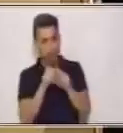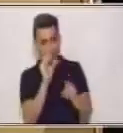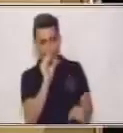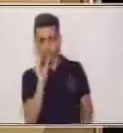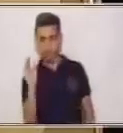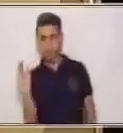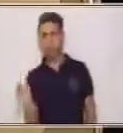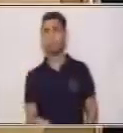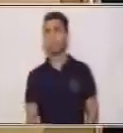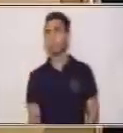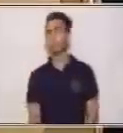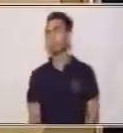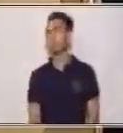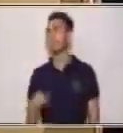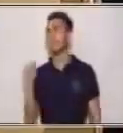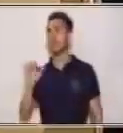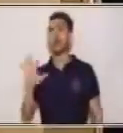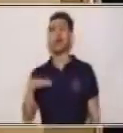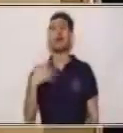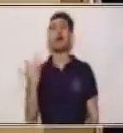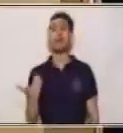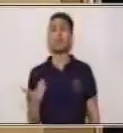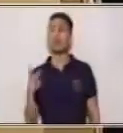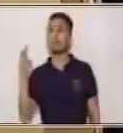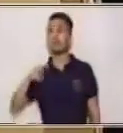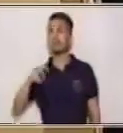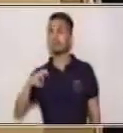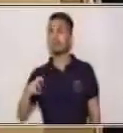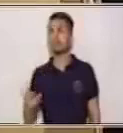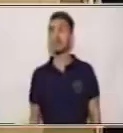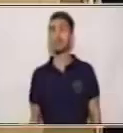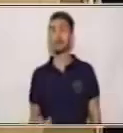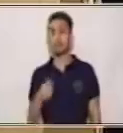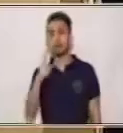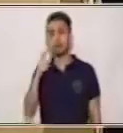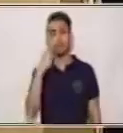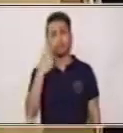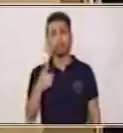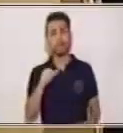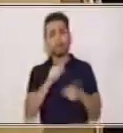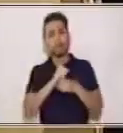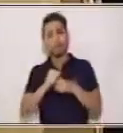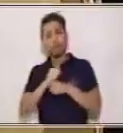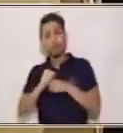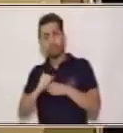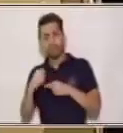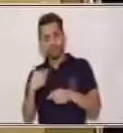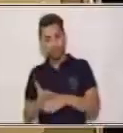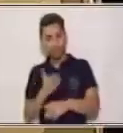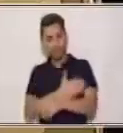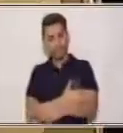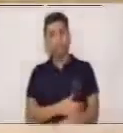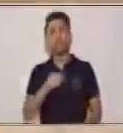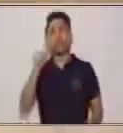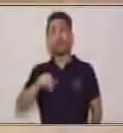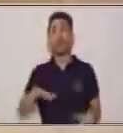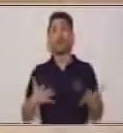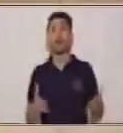A ver, ahora, ¿qué nos corresponde? Tú que ya repasaste las fracciones con lo que te acabo de mencionar. Los